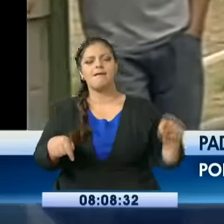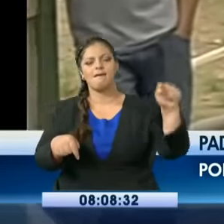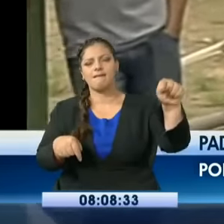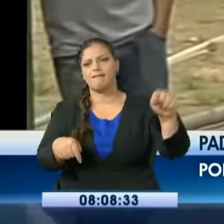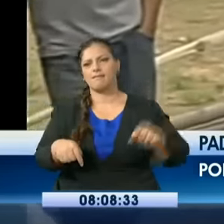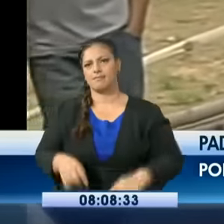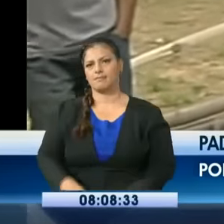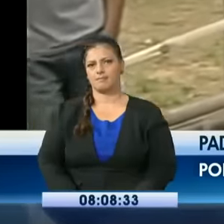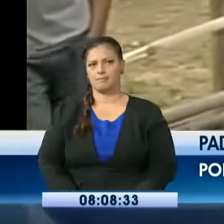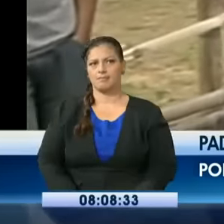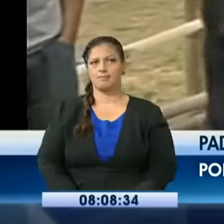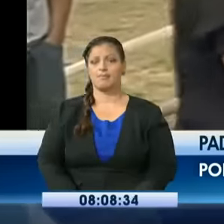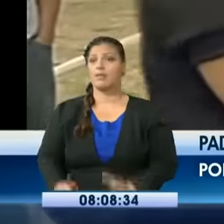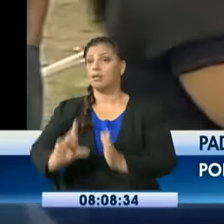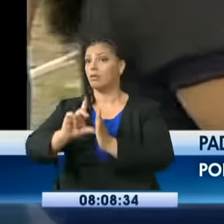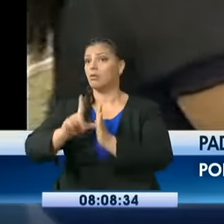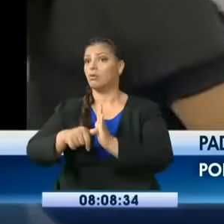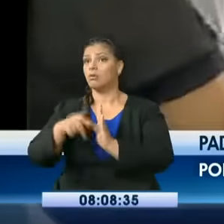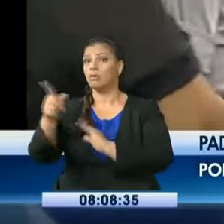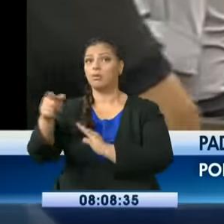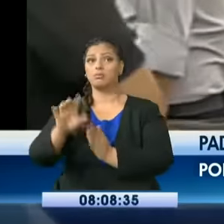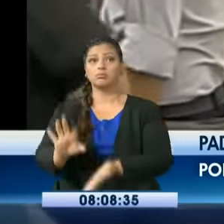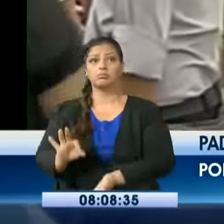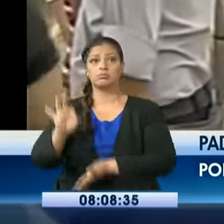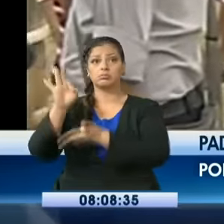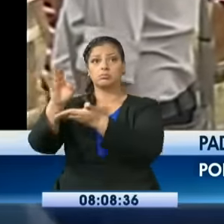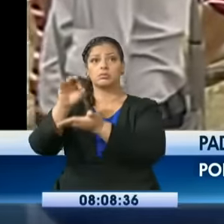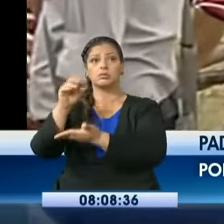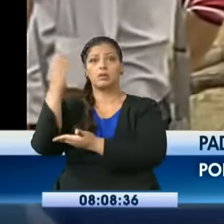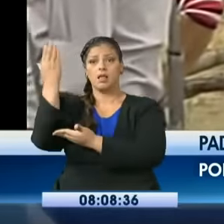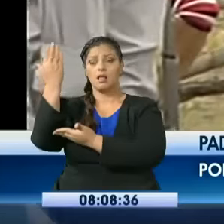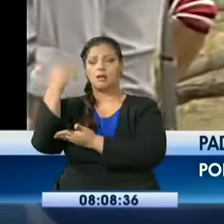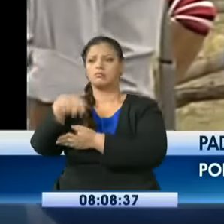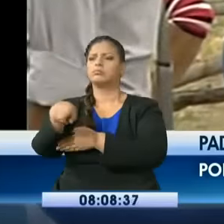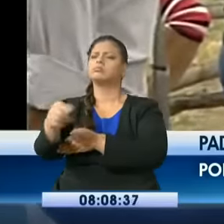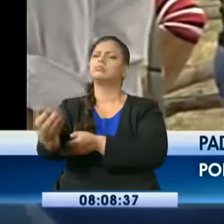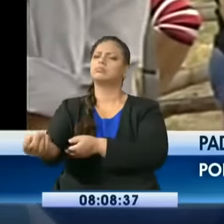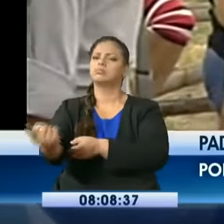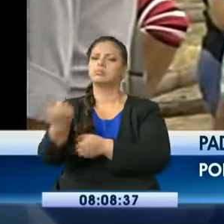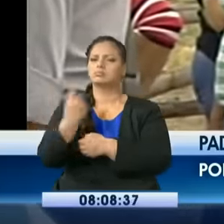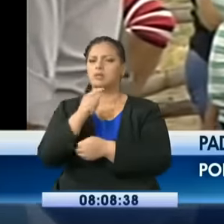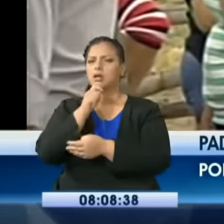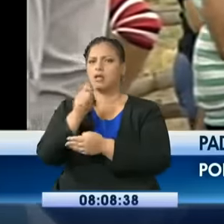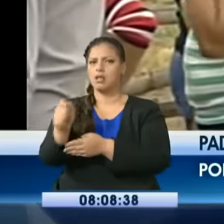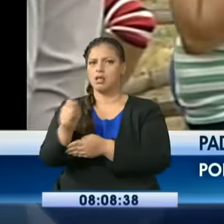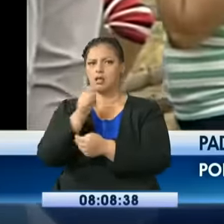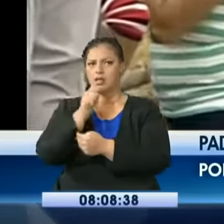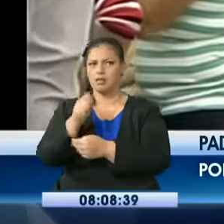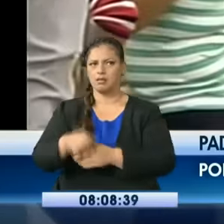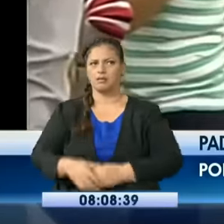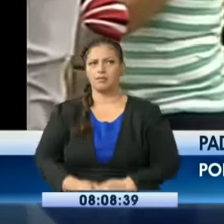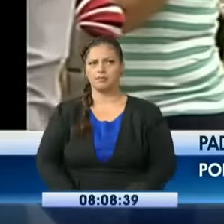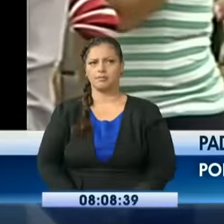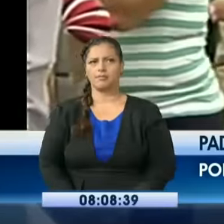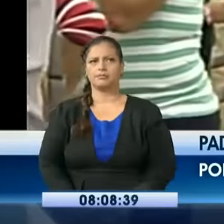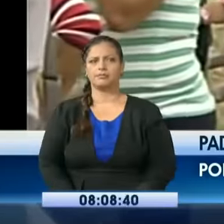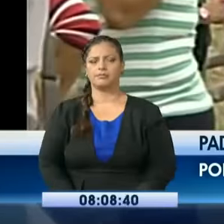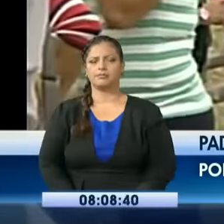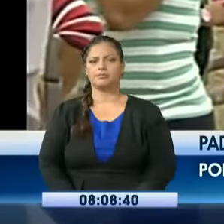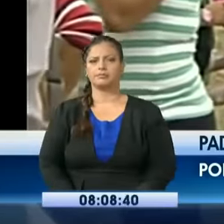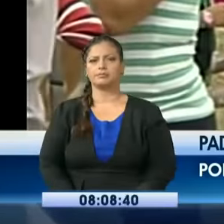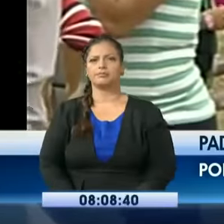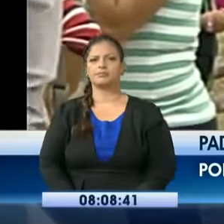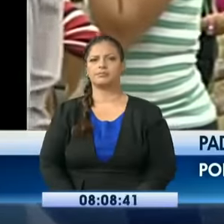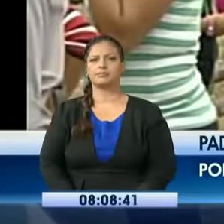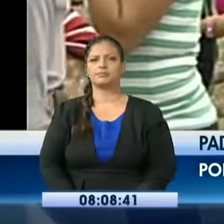quien precisamente va a dar a conocer la resolución que ya se ha tomado, que se permita el ingreso vehicular a los padres de familia en este sector.